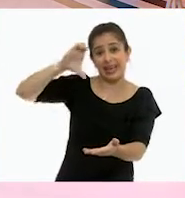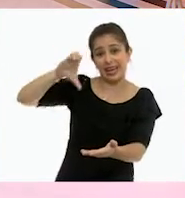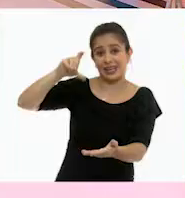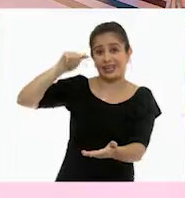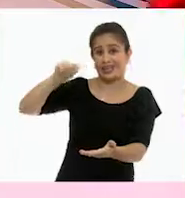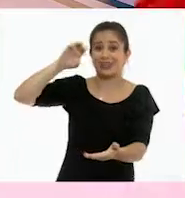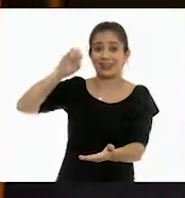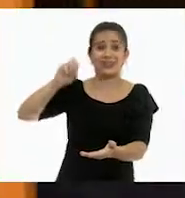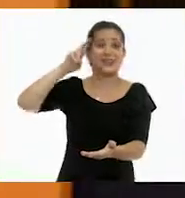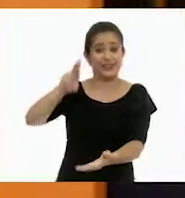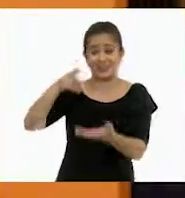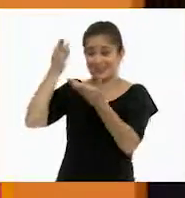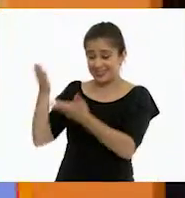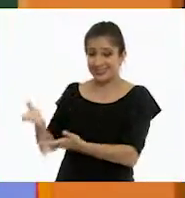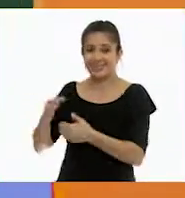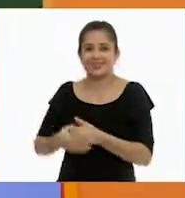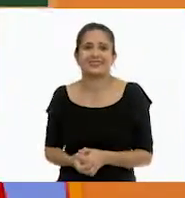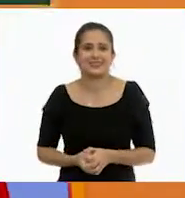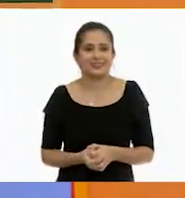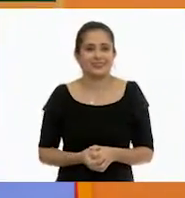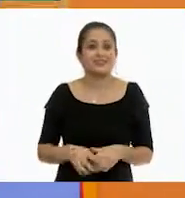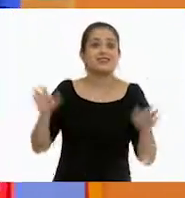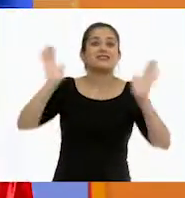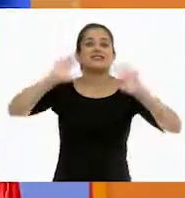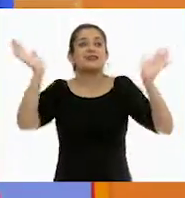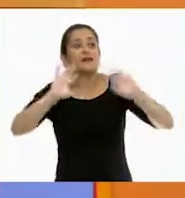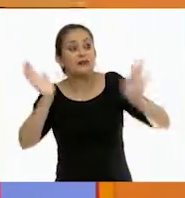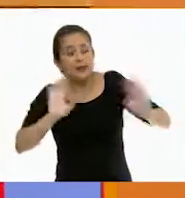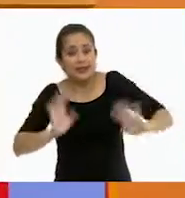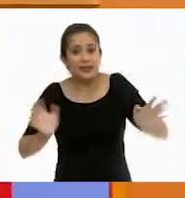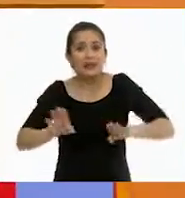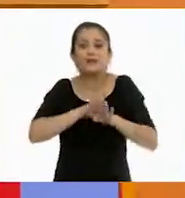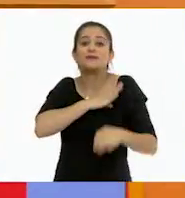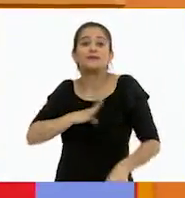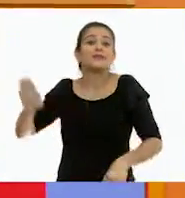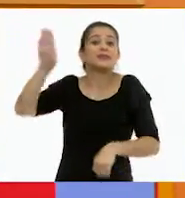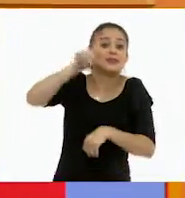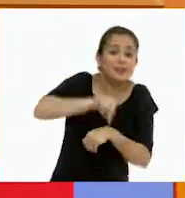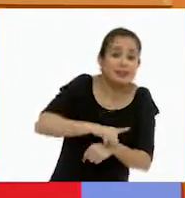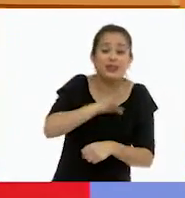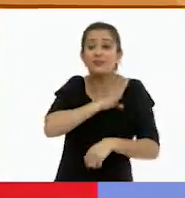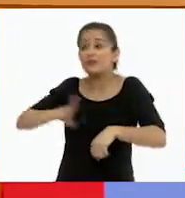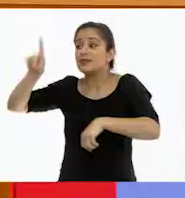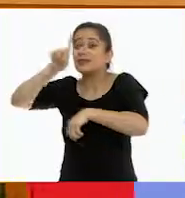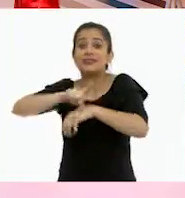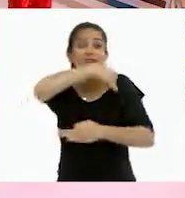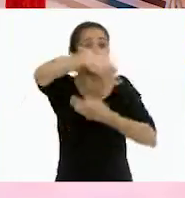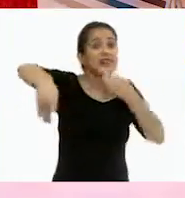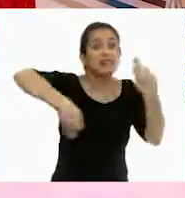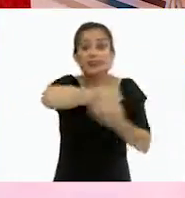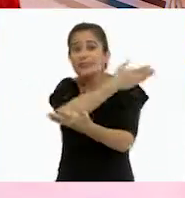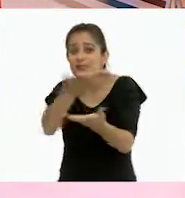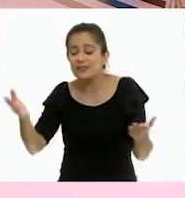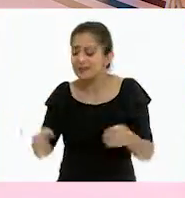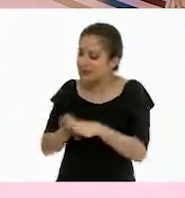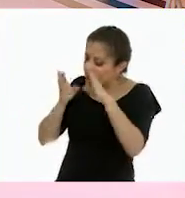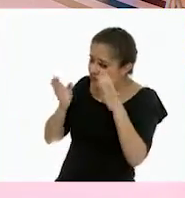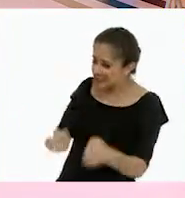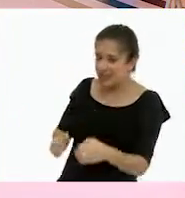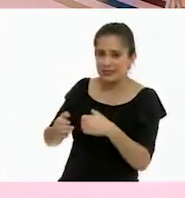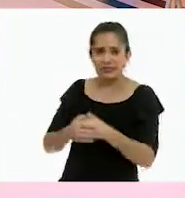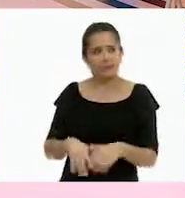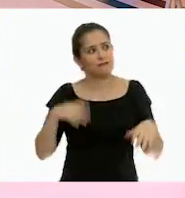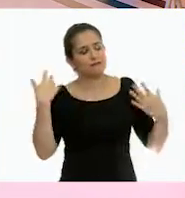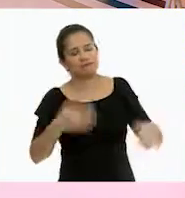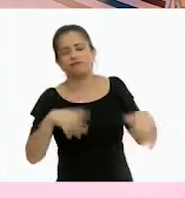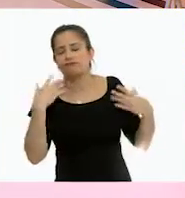¡Héctor! Ay, ¡hola, Bri! ¡Hola! ¡Buenos días! ¡Buenos días a todos! ¿Cómo estás? Ay, pues